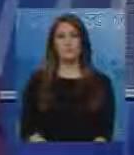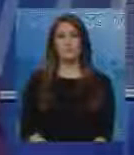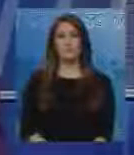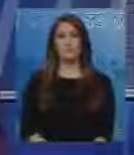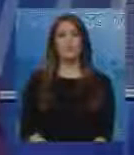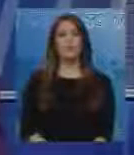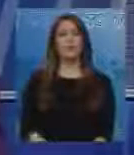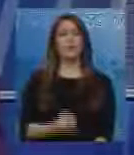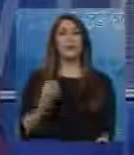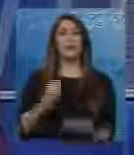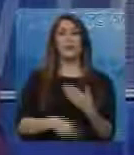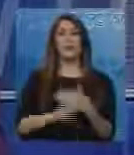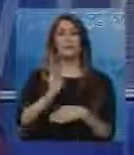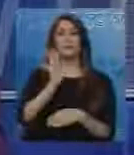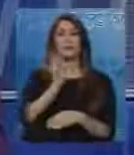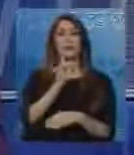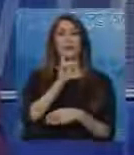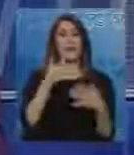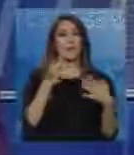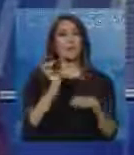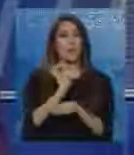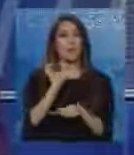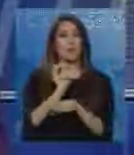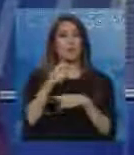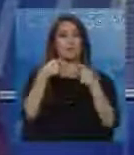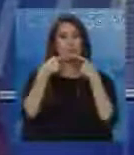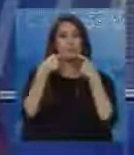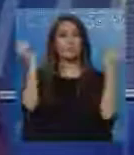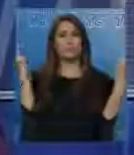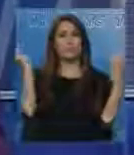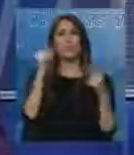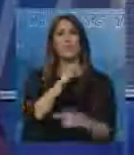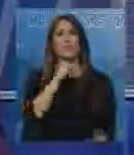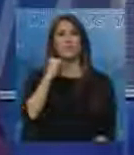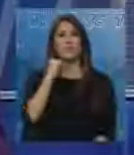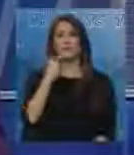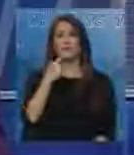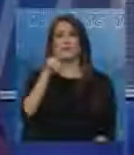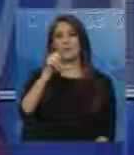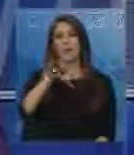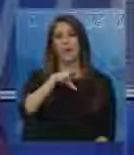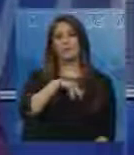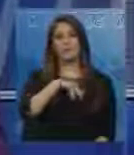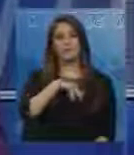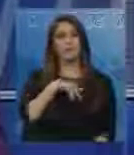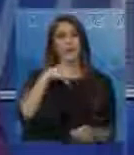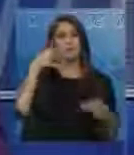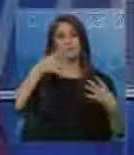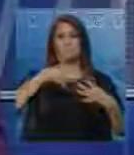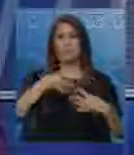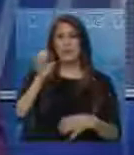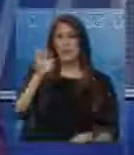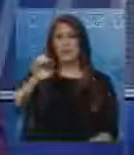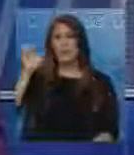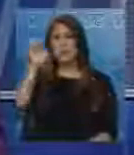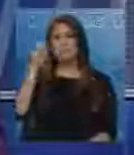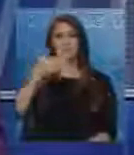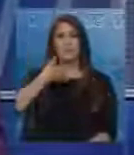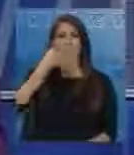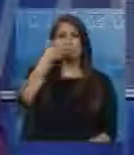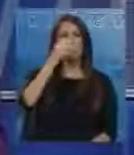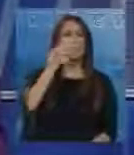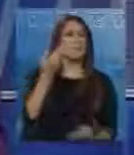la Conferencia Episcopal Ecuatoriana hizo público un comunicado en el que rechaza los actos de violencia ocurridos en Europa y en el Medio